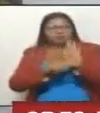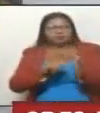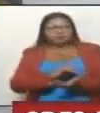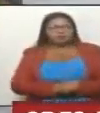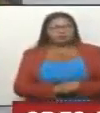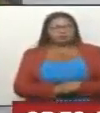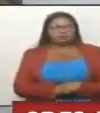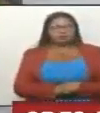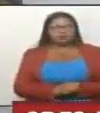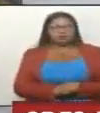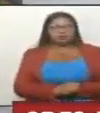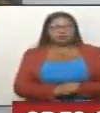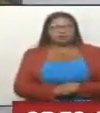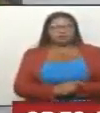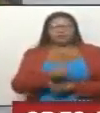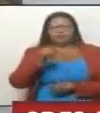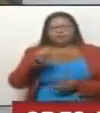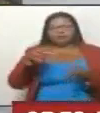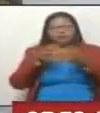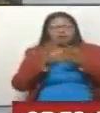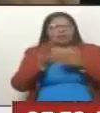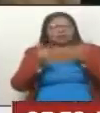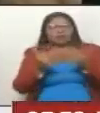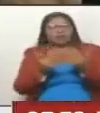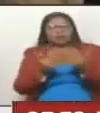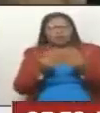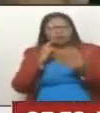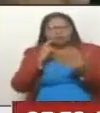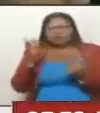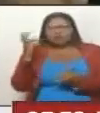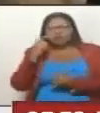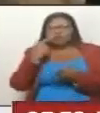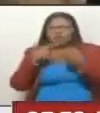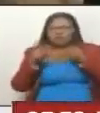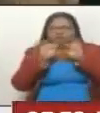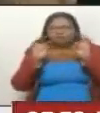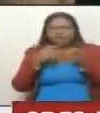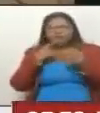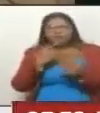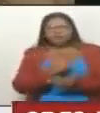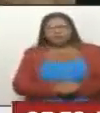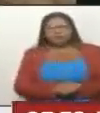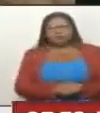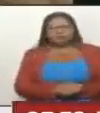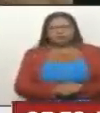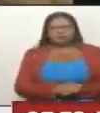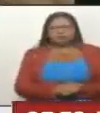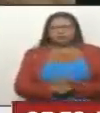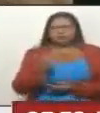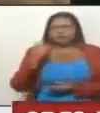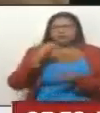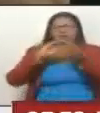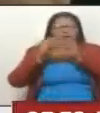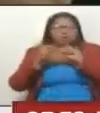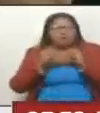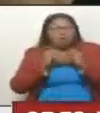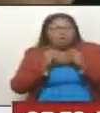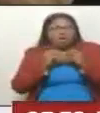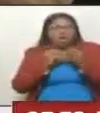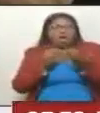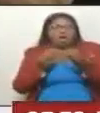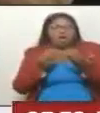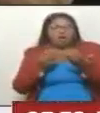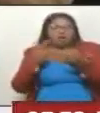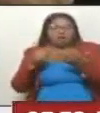Constitución. Y está el sector que aún todavía, lo he escuchado en recientes declaraciones, diciendo se debe modificar, hay que hacer